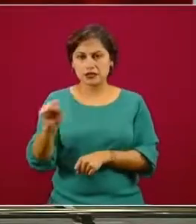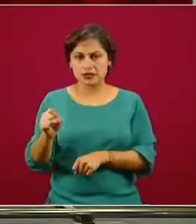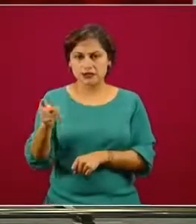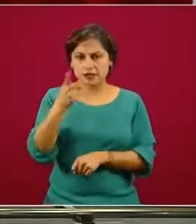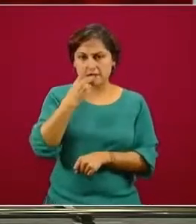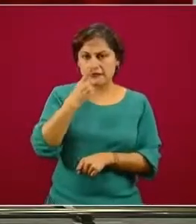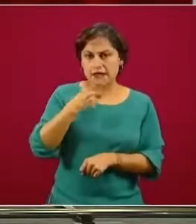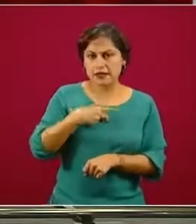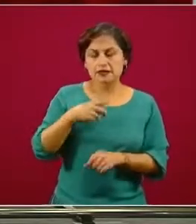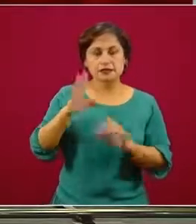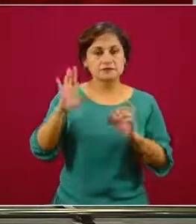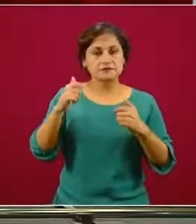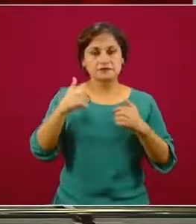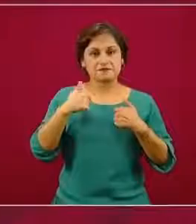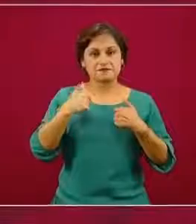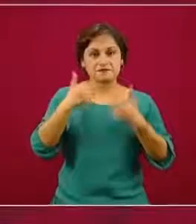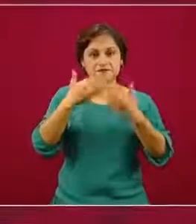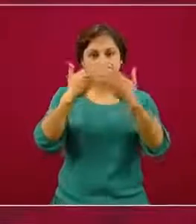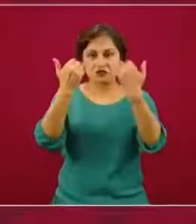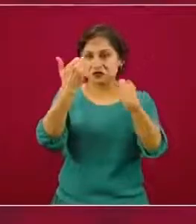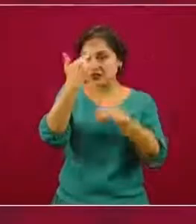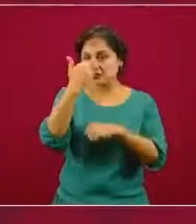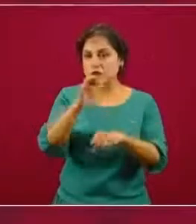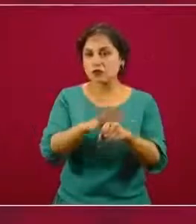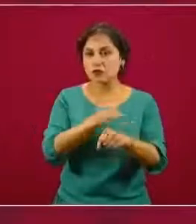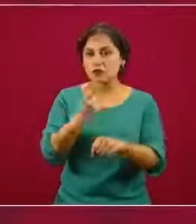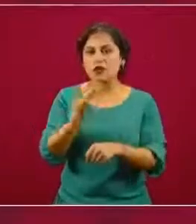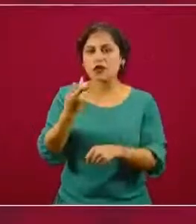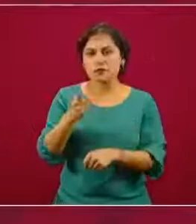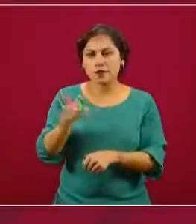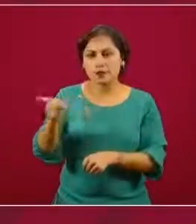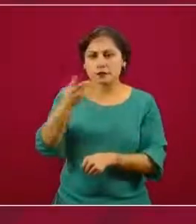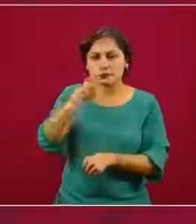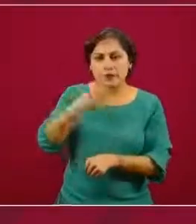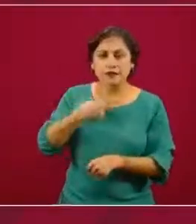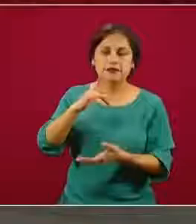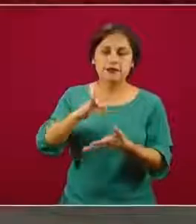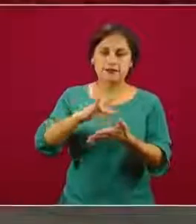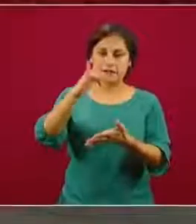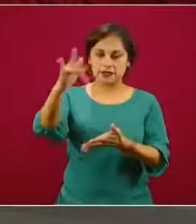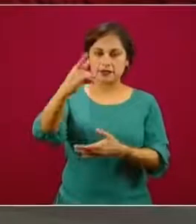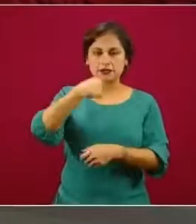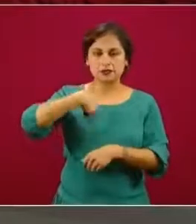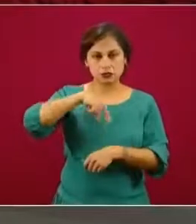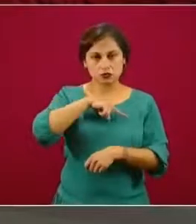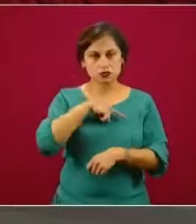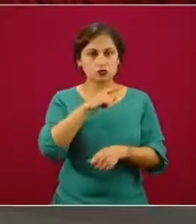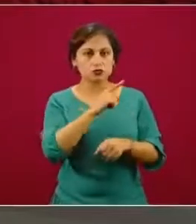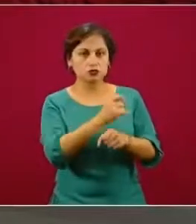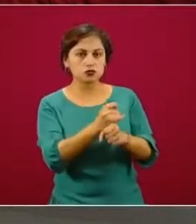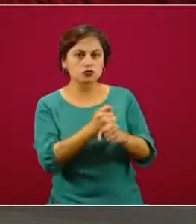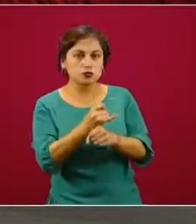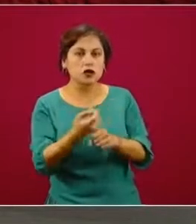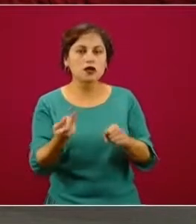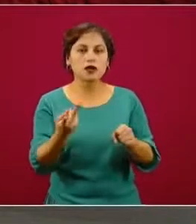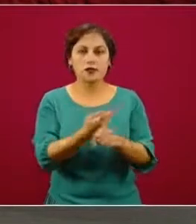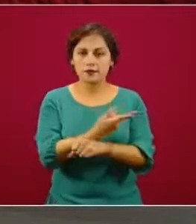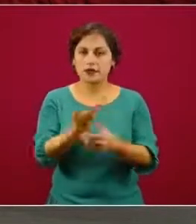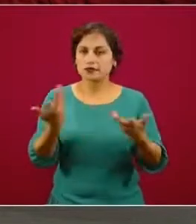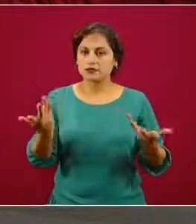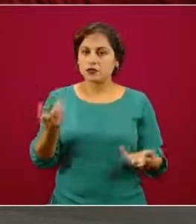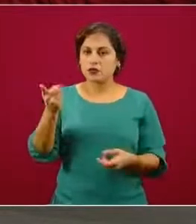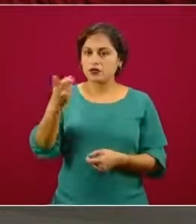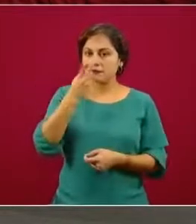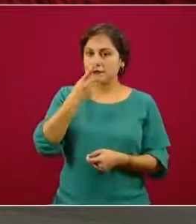local, pero desde luego es importante que nos lo haga saber, que bueno, y hay que darle seguimiento. Los factores, como le digo,